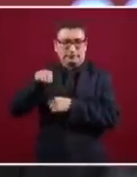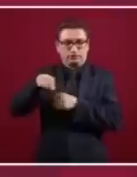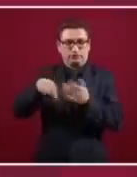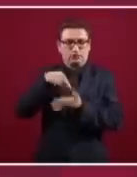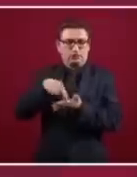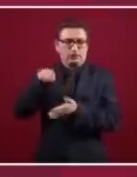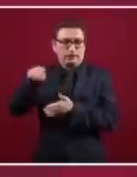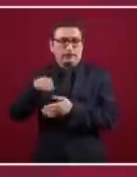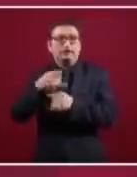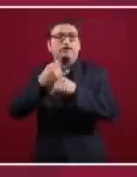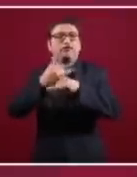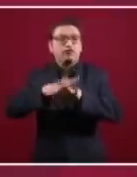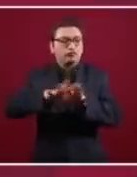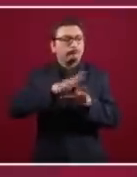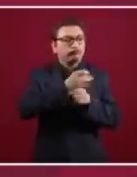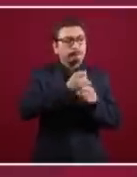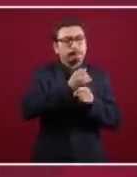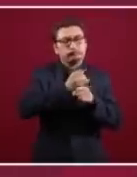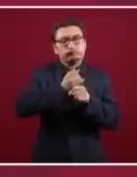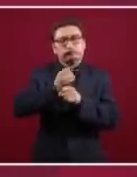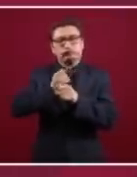se tiene información